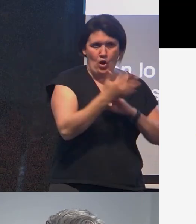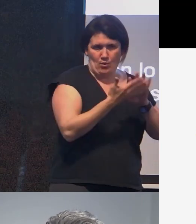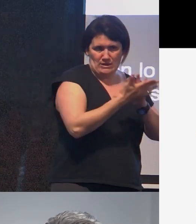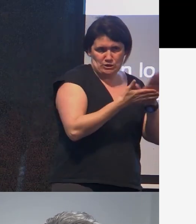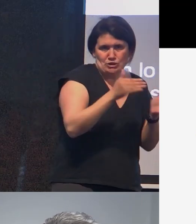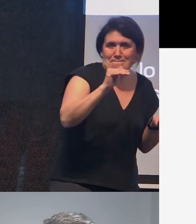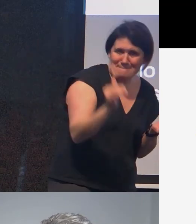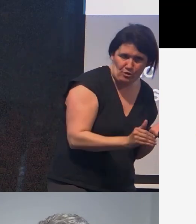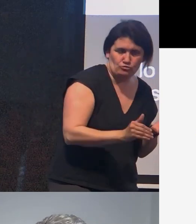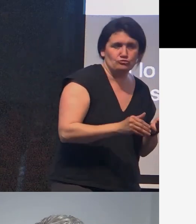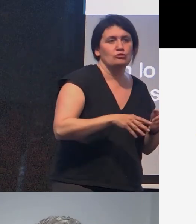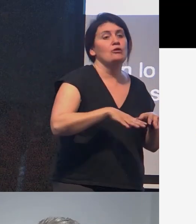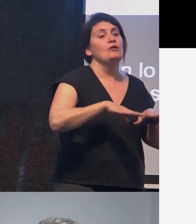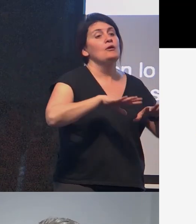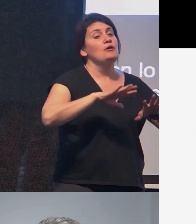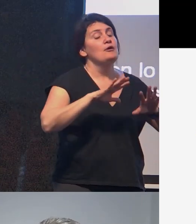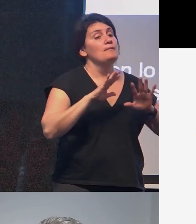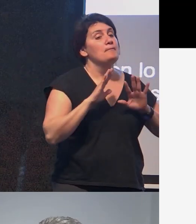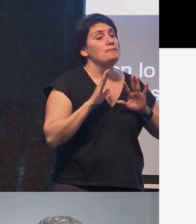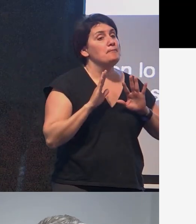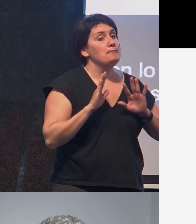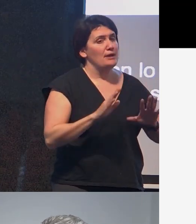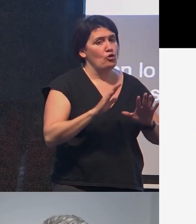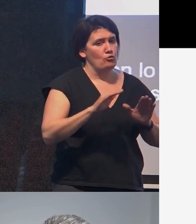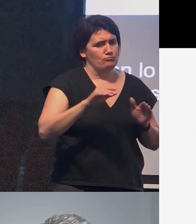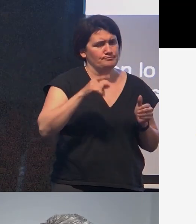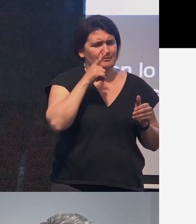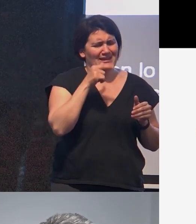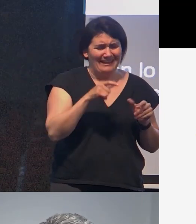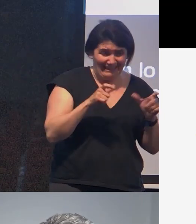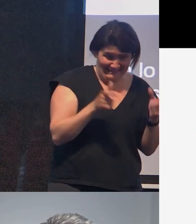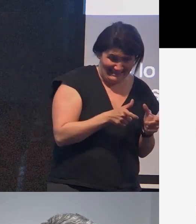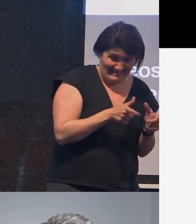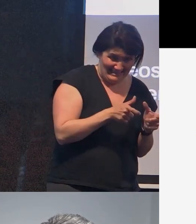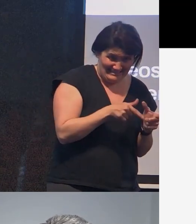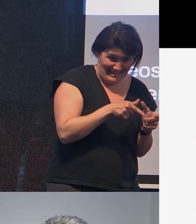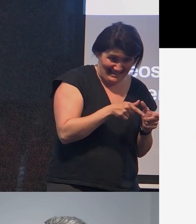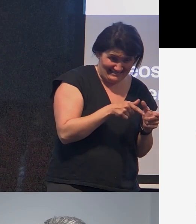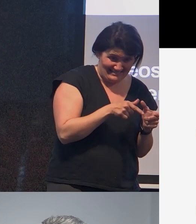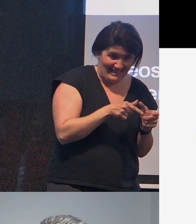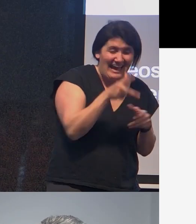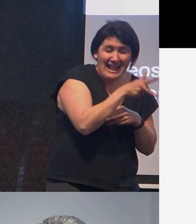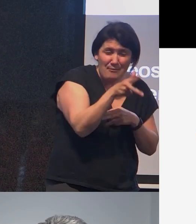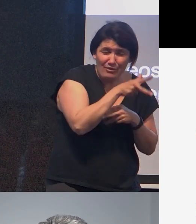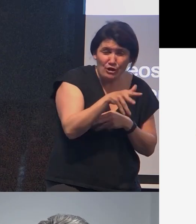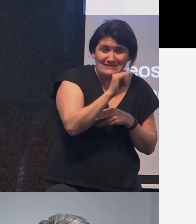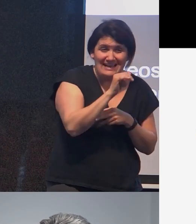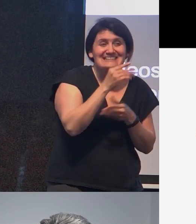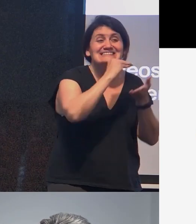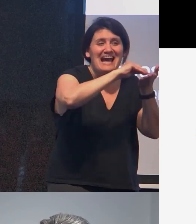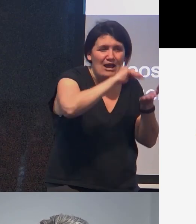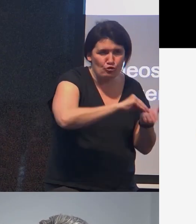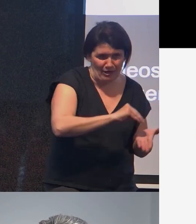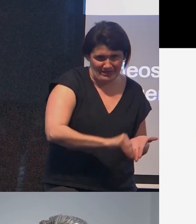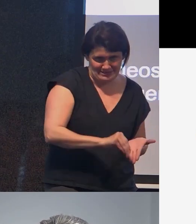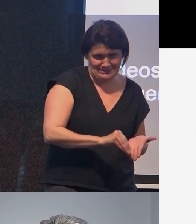signos, pero una proporción muy pequeña de esas grabaciones están